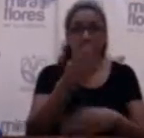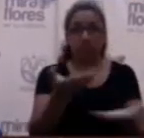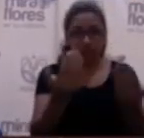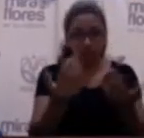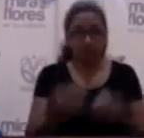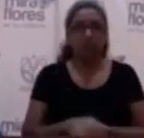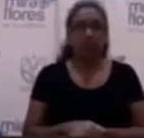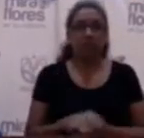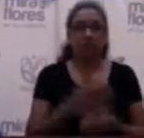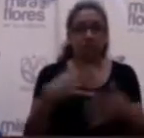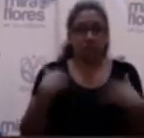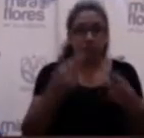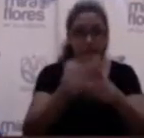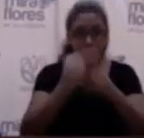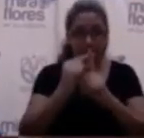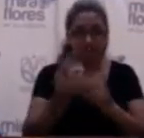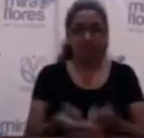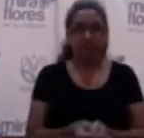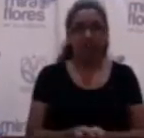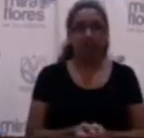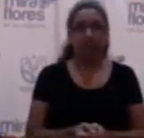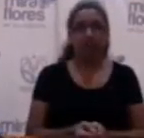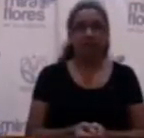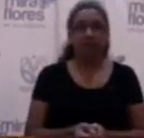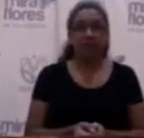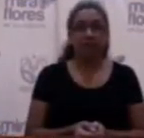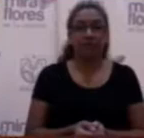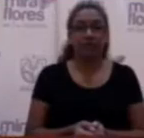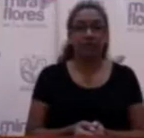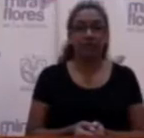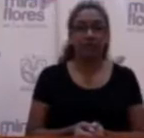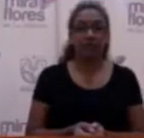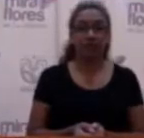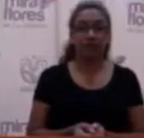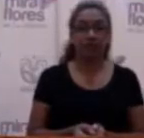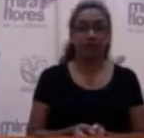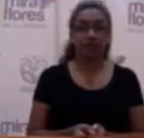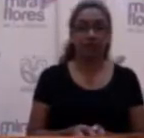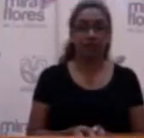preguntas? Sí, señor Angles, tiene usted el uso de la palabra.